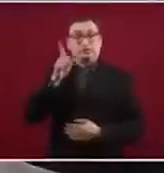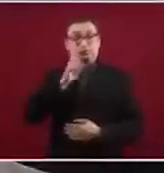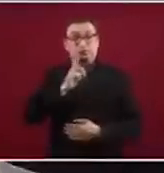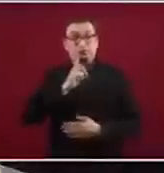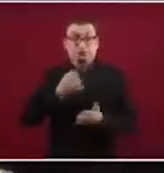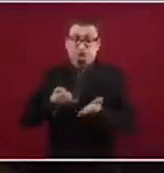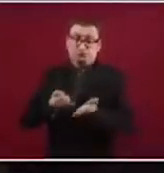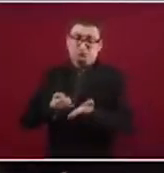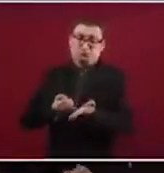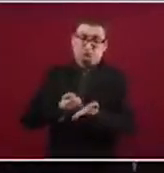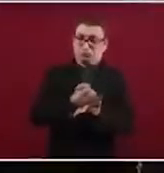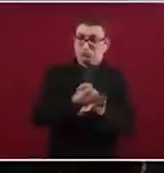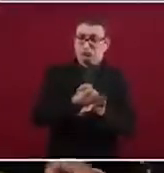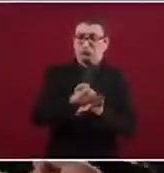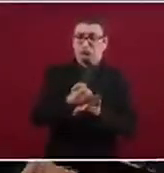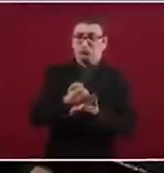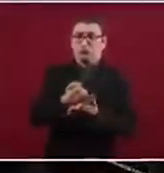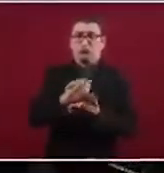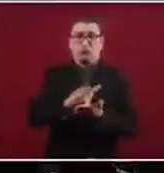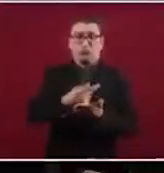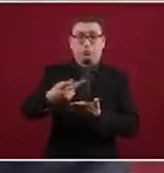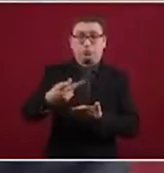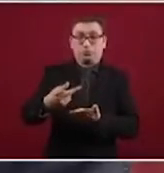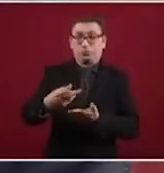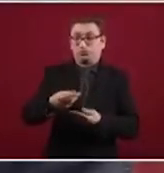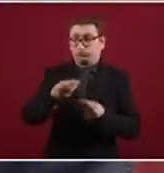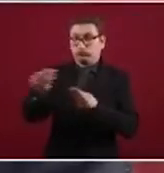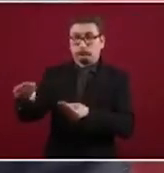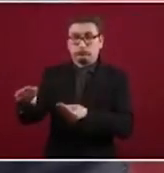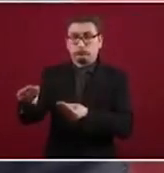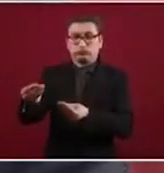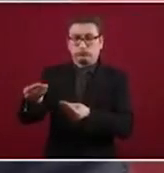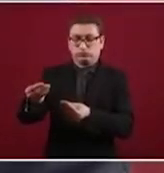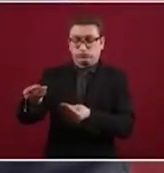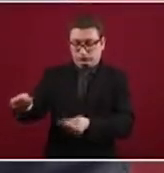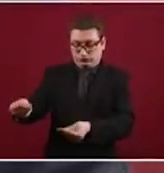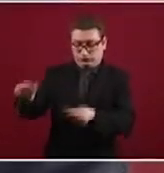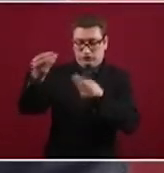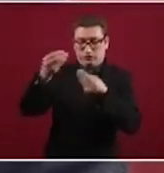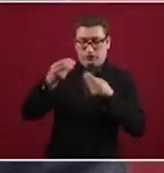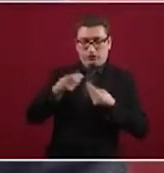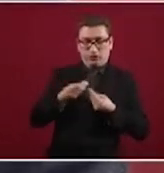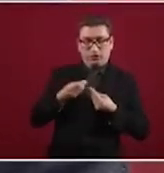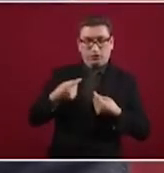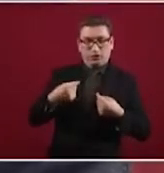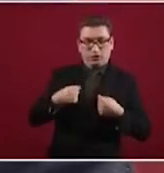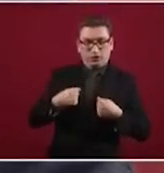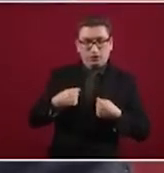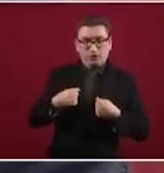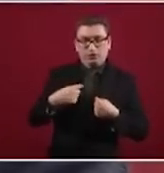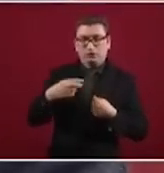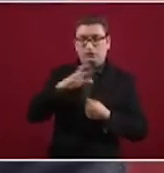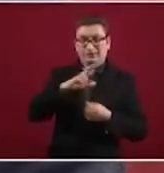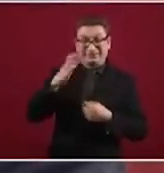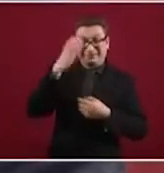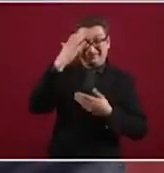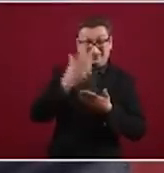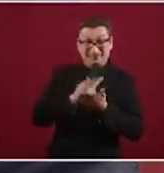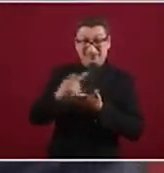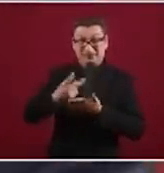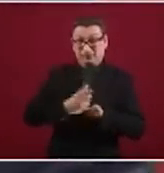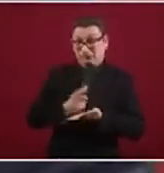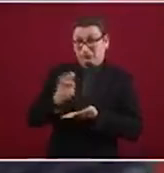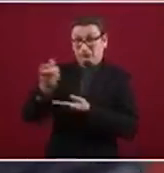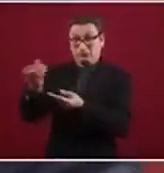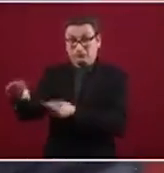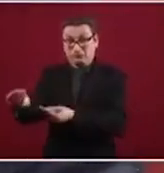decidió de entregarme la medalla, el reconocimiento, y